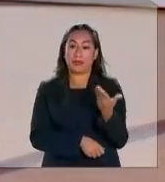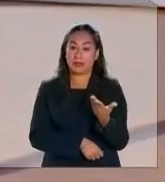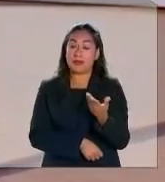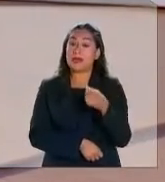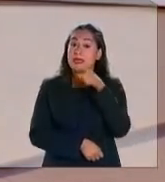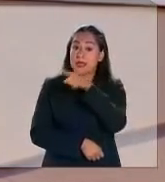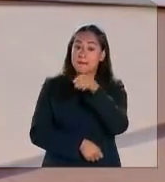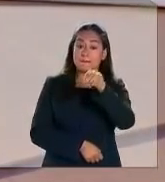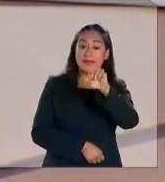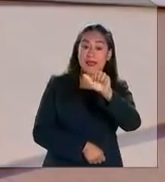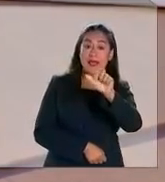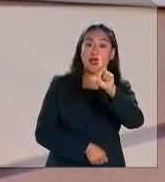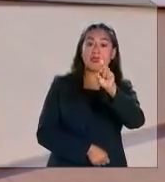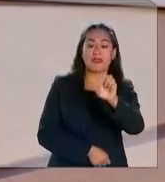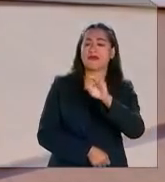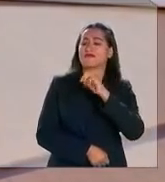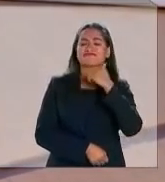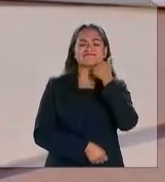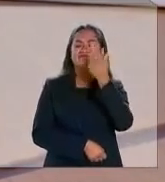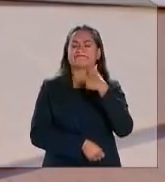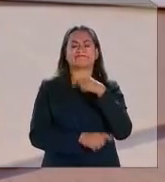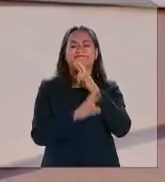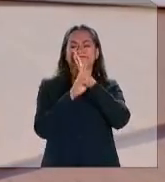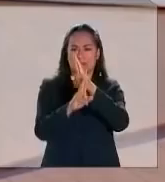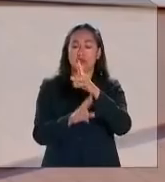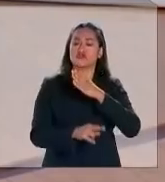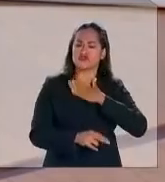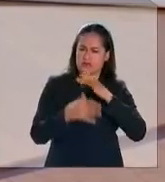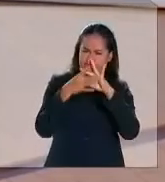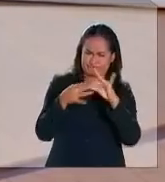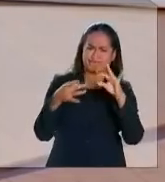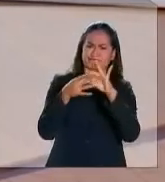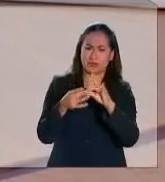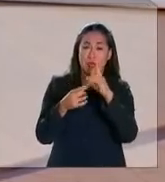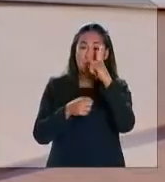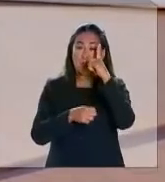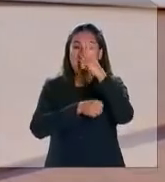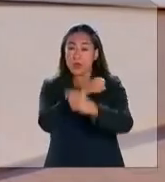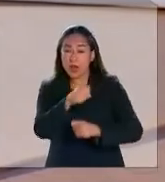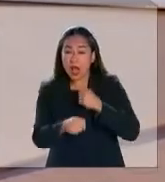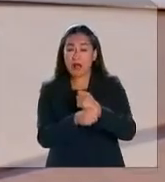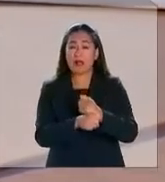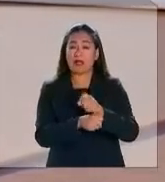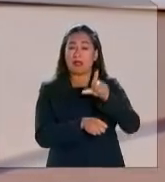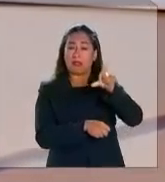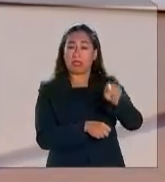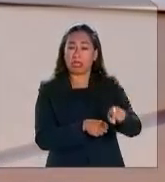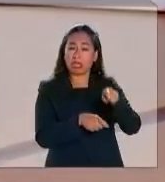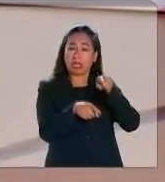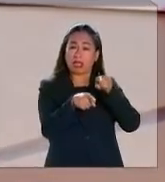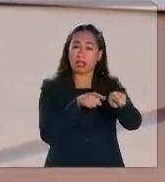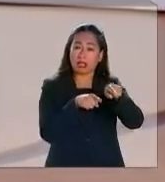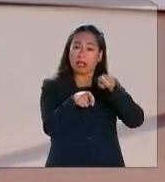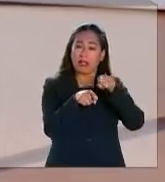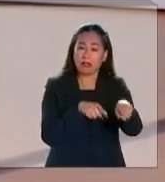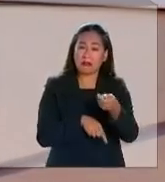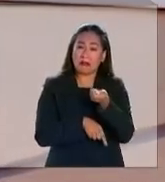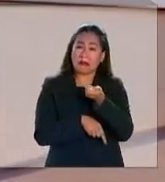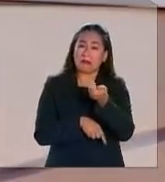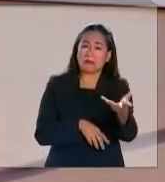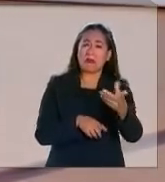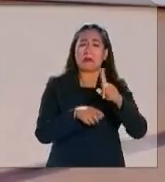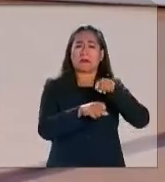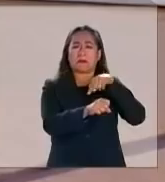méxico que cuando este señor llevaba un año insultando dejando agrediendo a los mexicanos diciendo los violadores asesinos